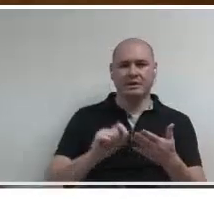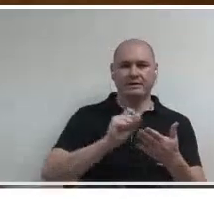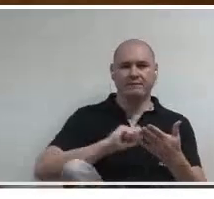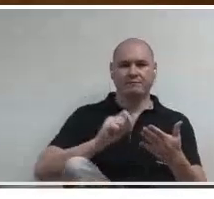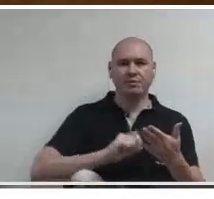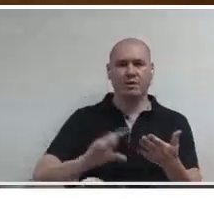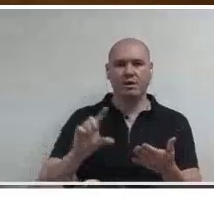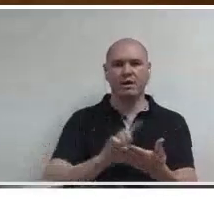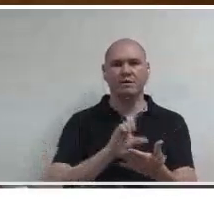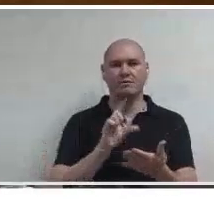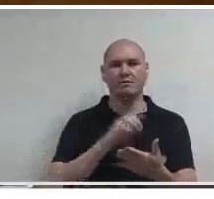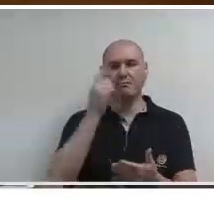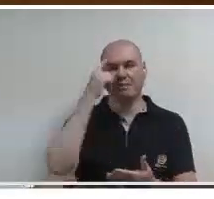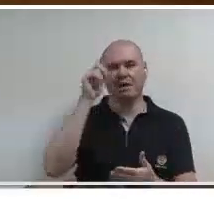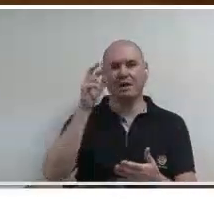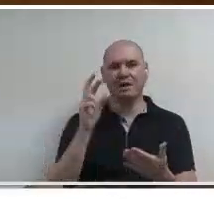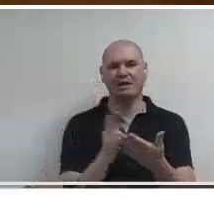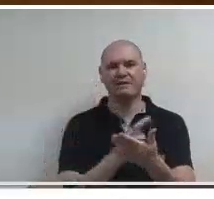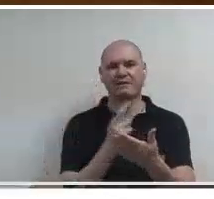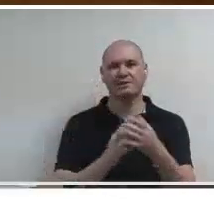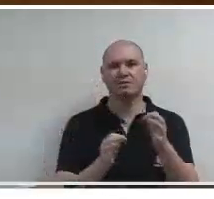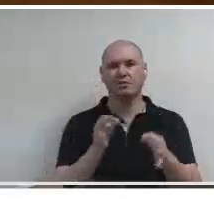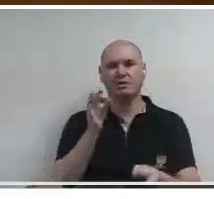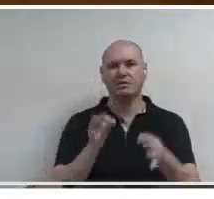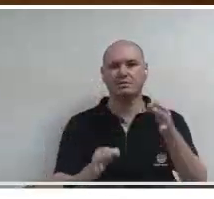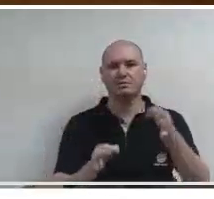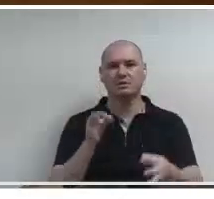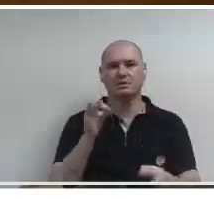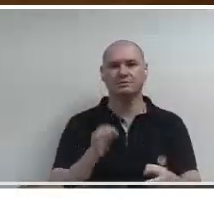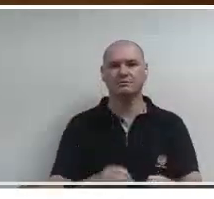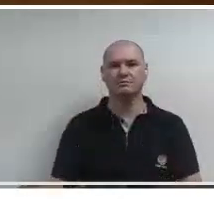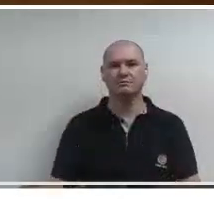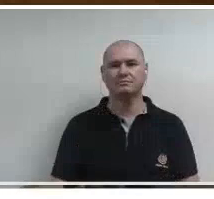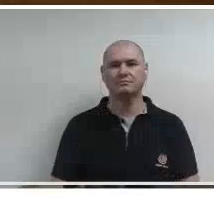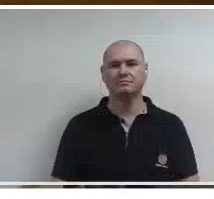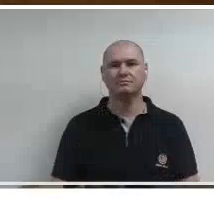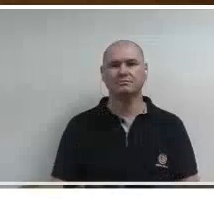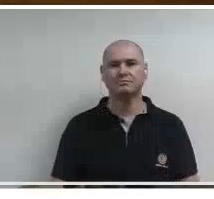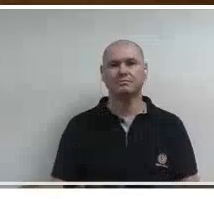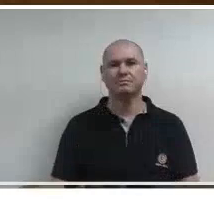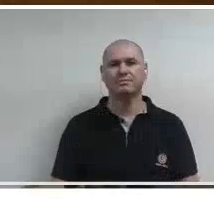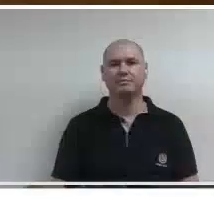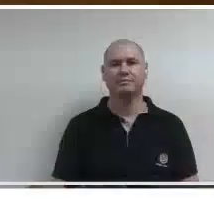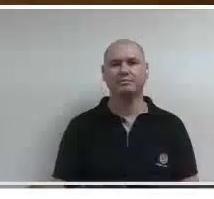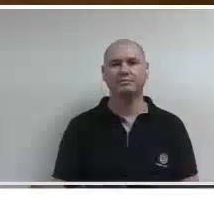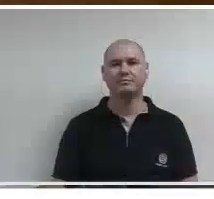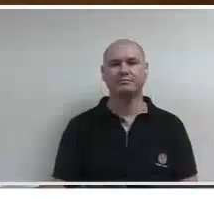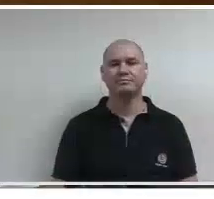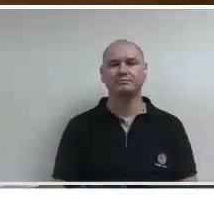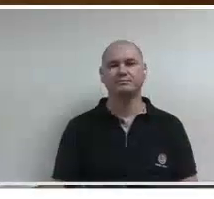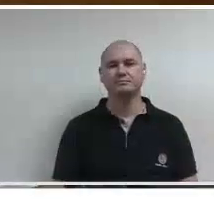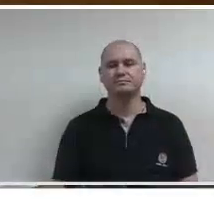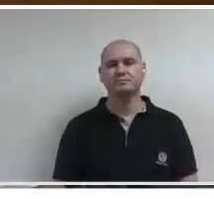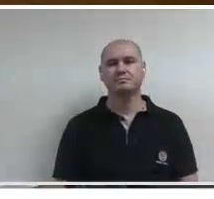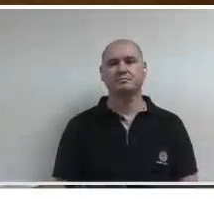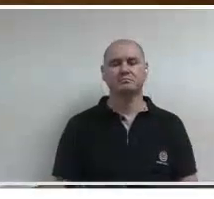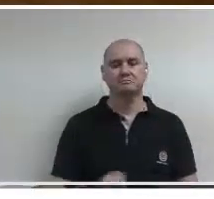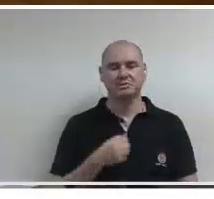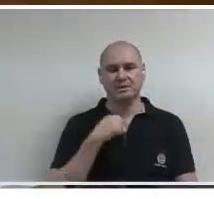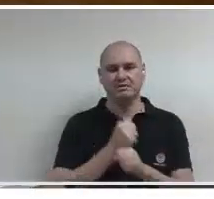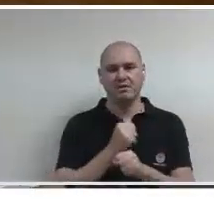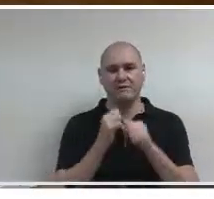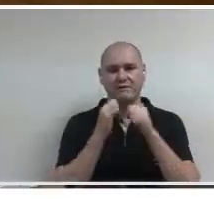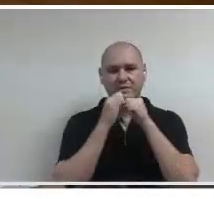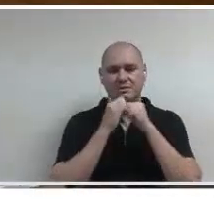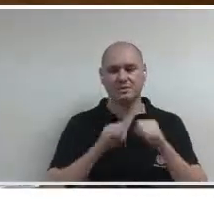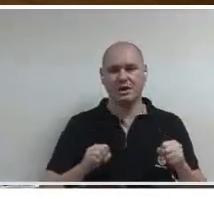ojaí, monografía, artículos, revista jurídica, tema de Jenguana. Ha sido